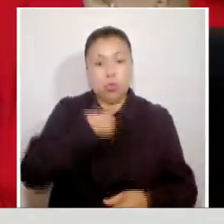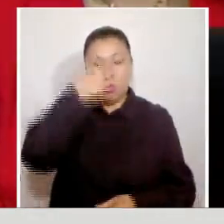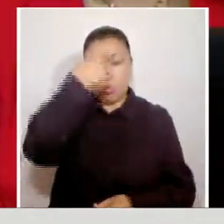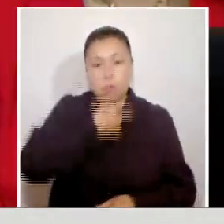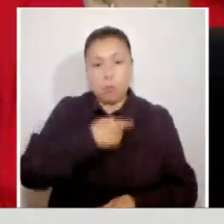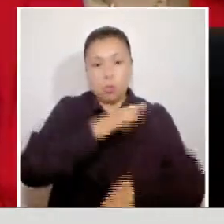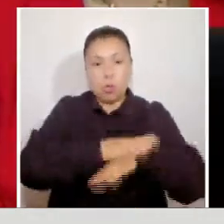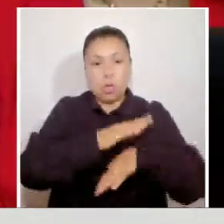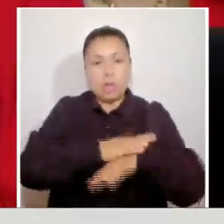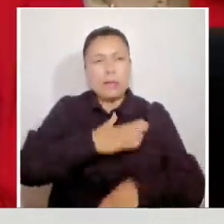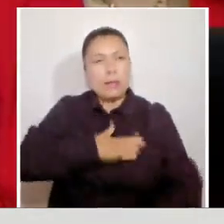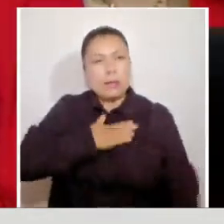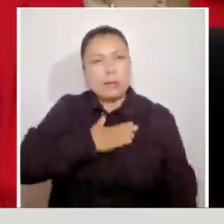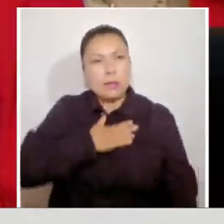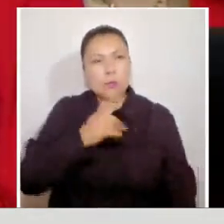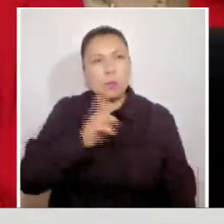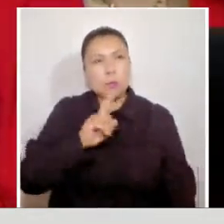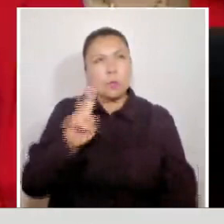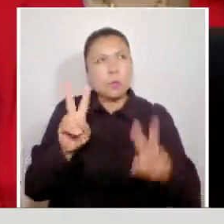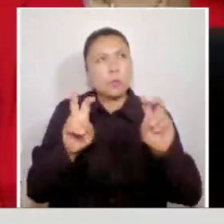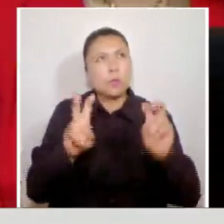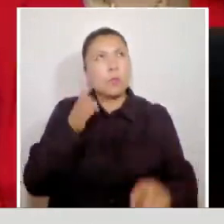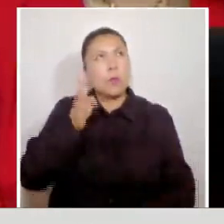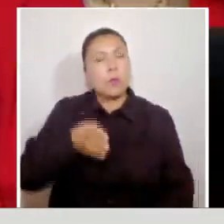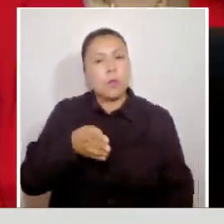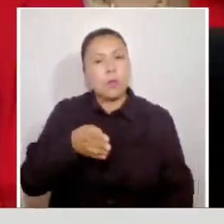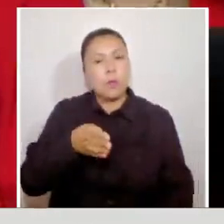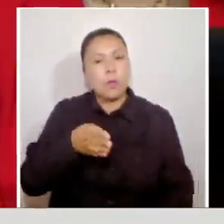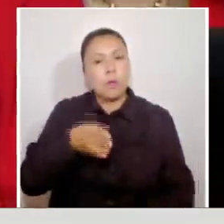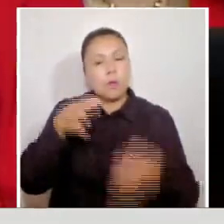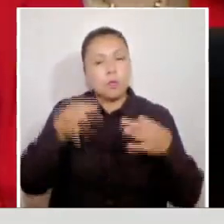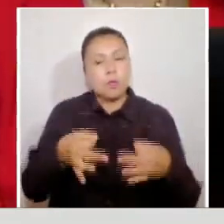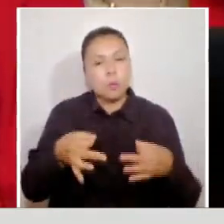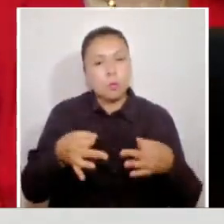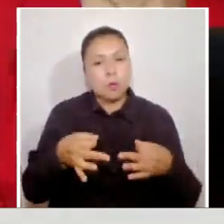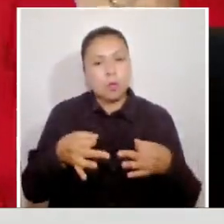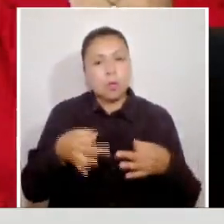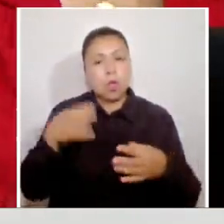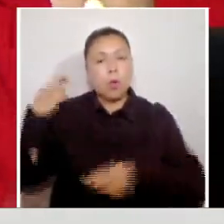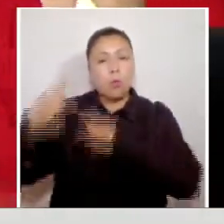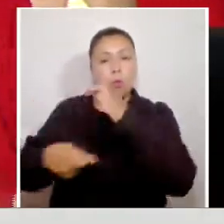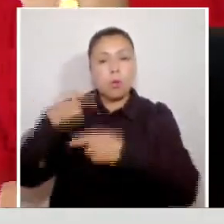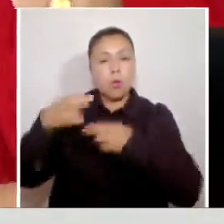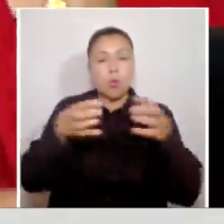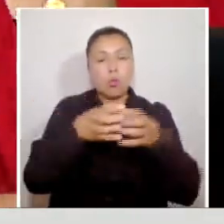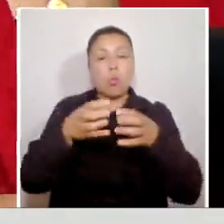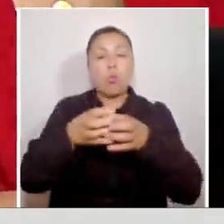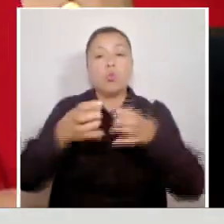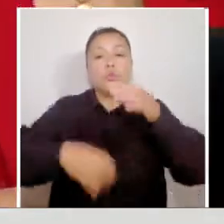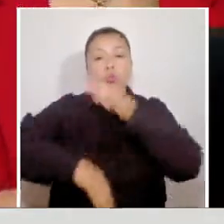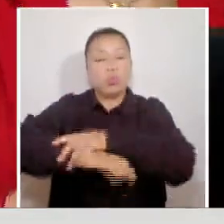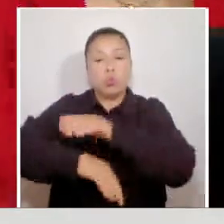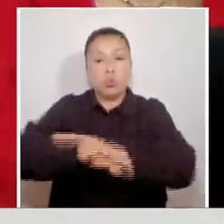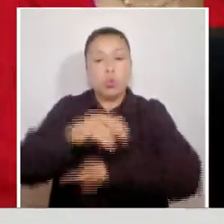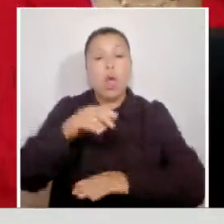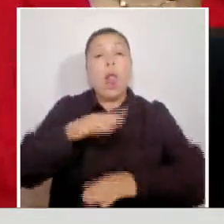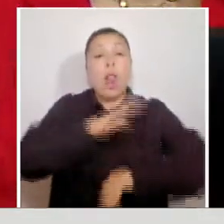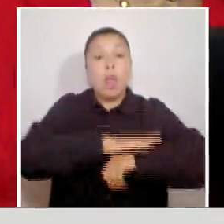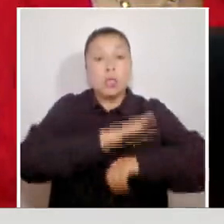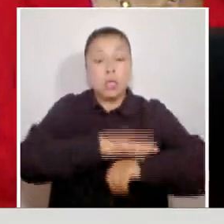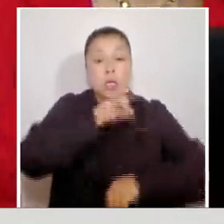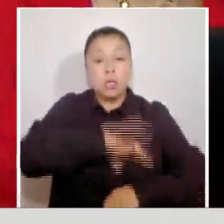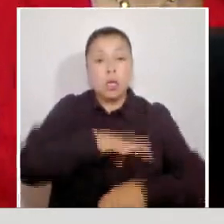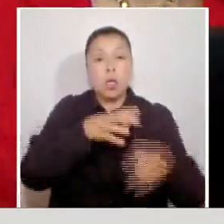siento que este no es un tema que deba ser la seguridad un patrimonio de los sectores de derecha la izquierda chilena los sectores